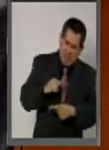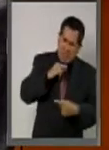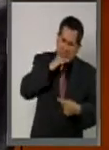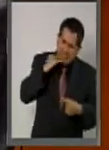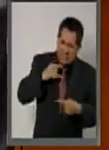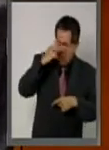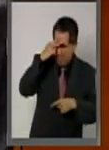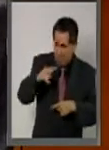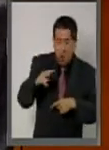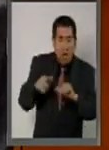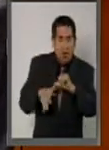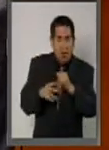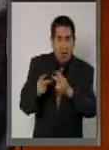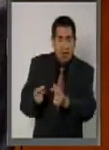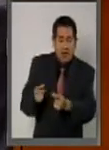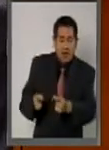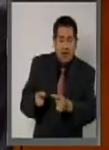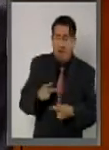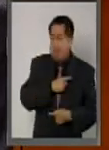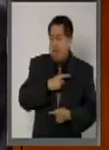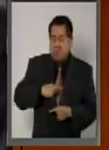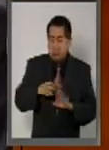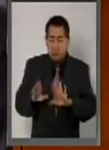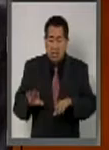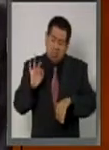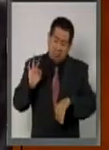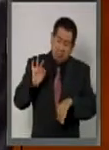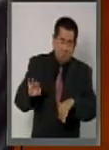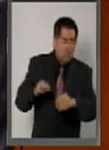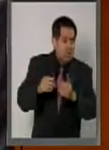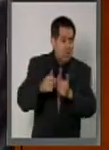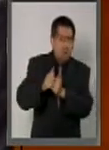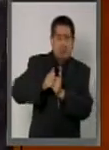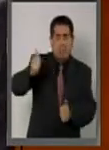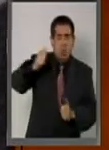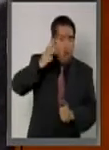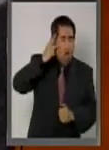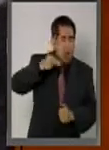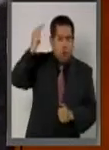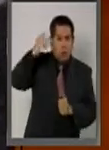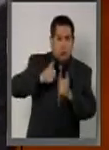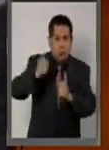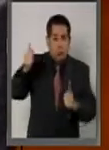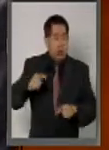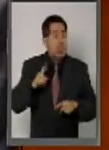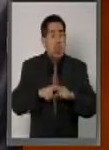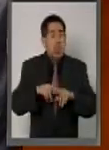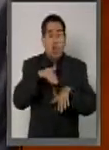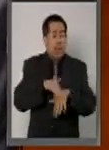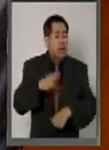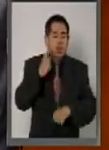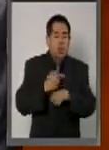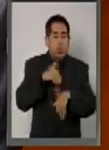y Latinoamérica a romper toda liga con Corea del Norte. Y el más obediente, todos